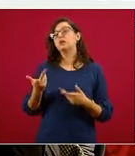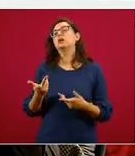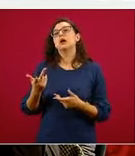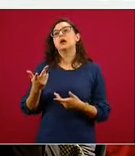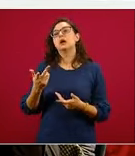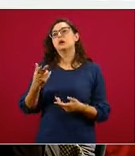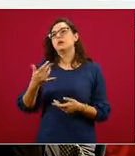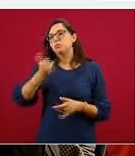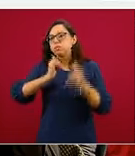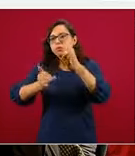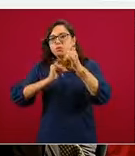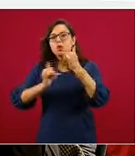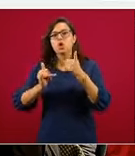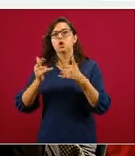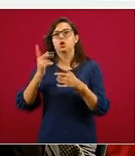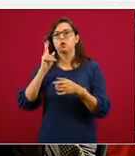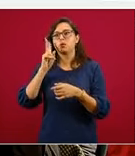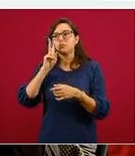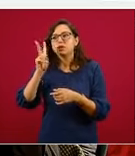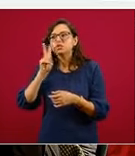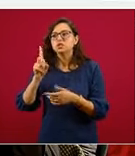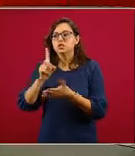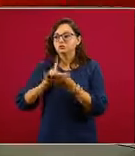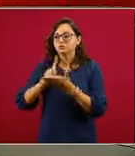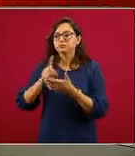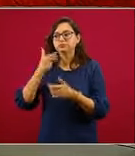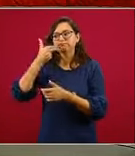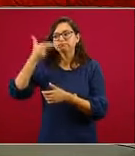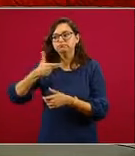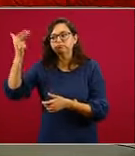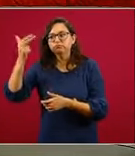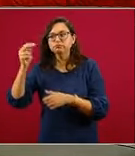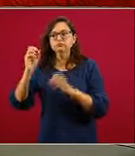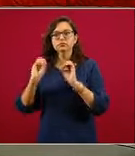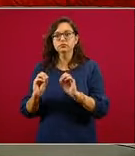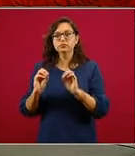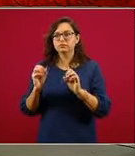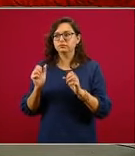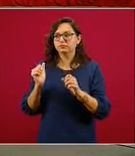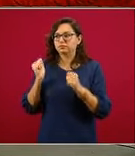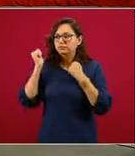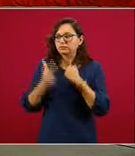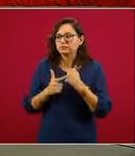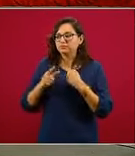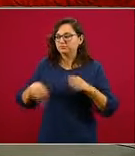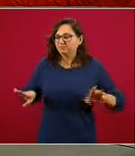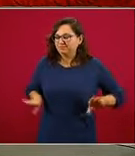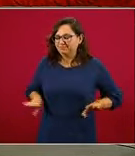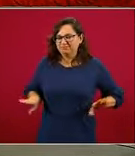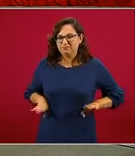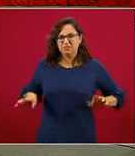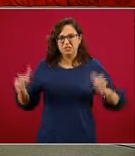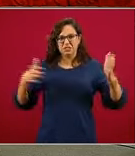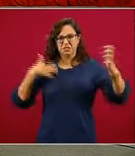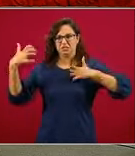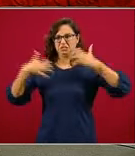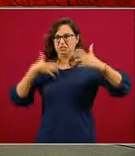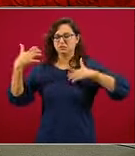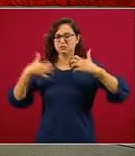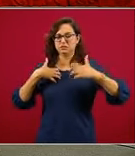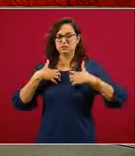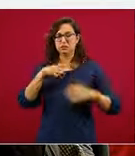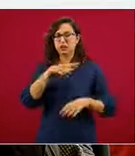sustancias, que han tenido intentos suicidas o que tienen conductas impulsivas que pueden agravarse usando